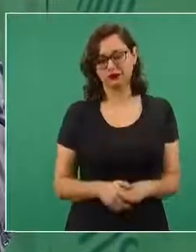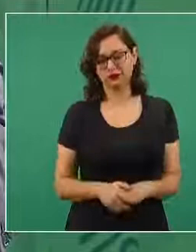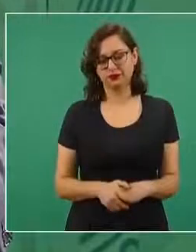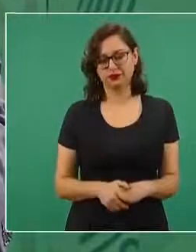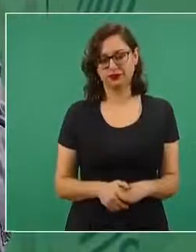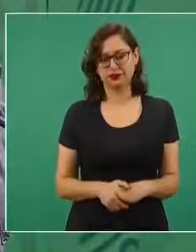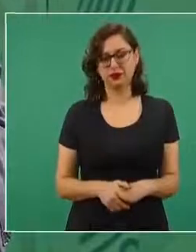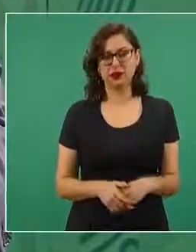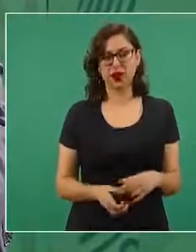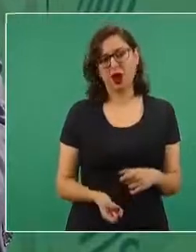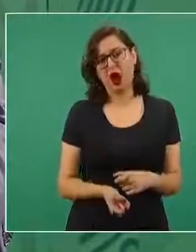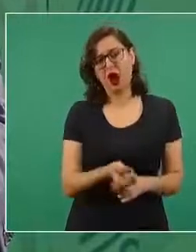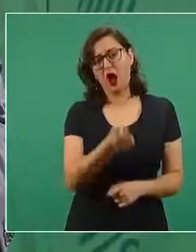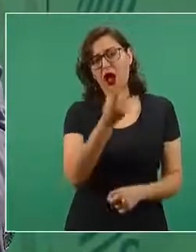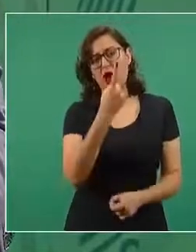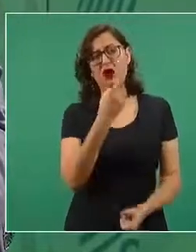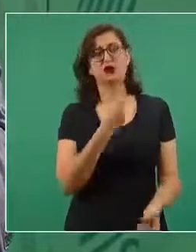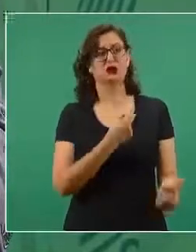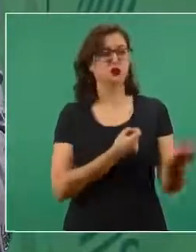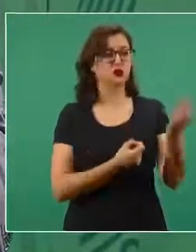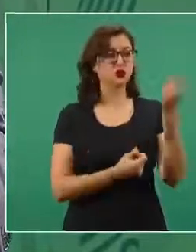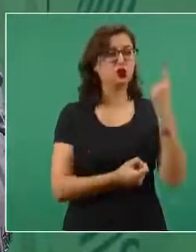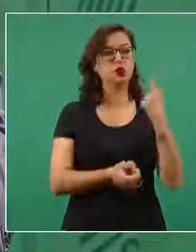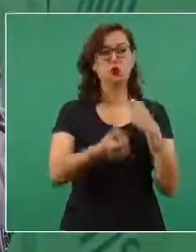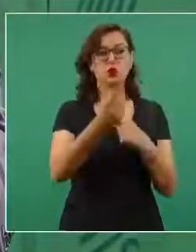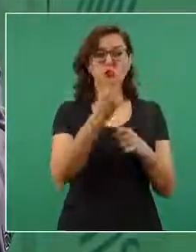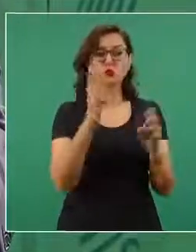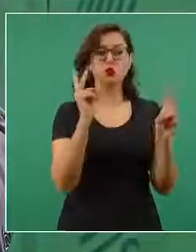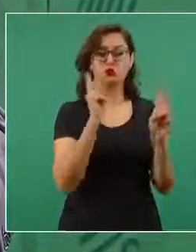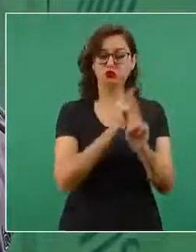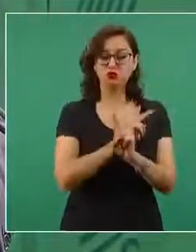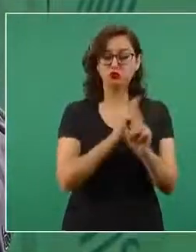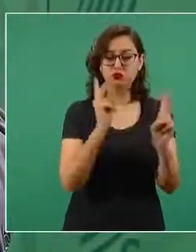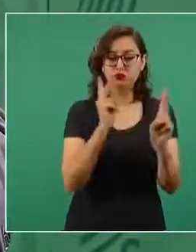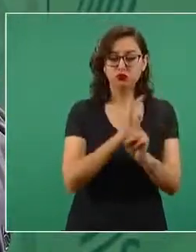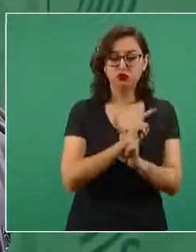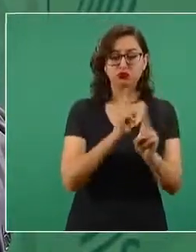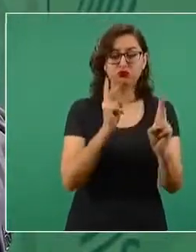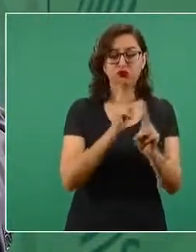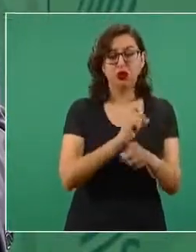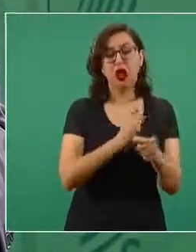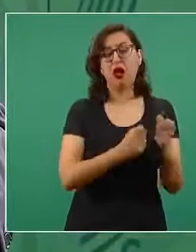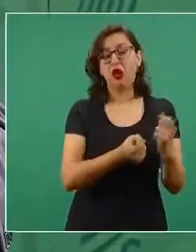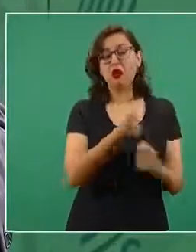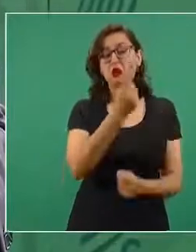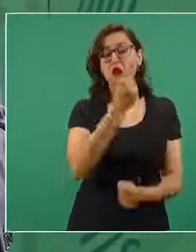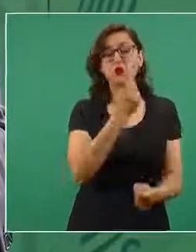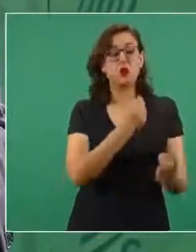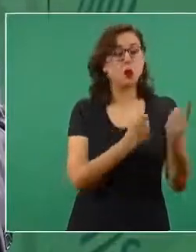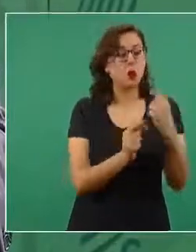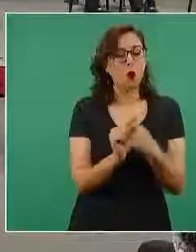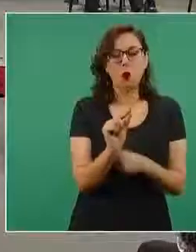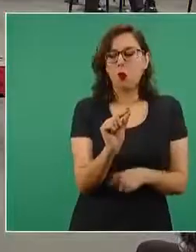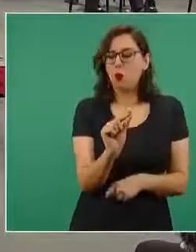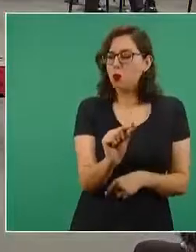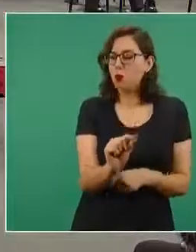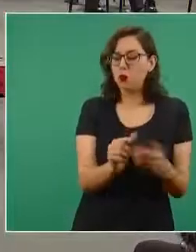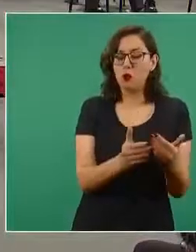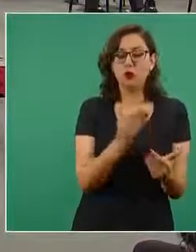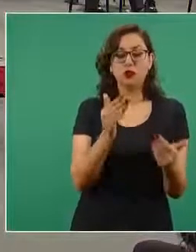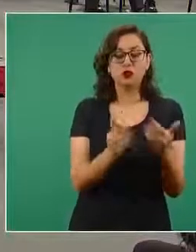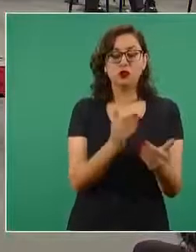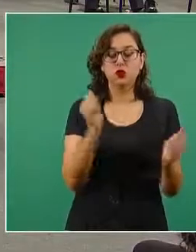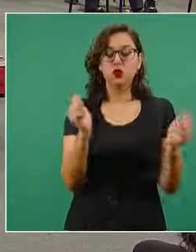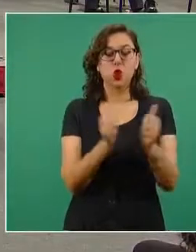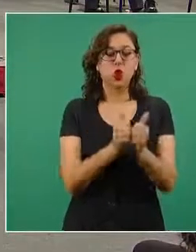algo de energía eólica, energía que se produce con viento, algo muy poco de energía